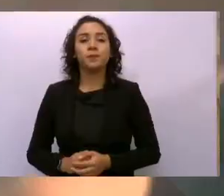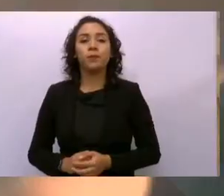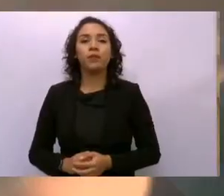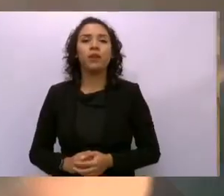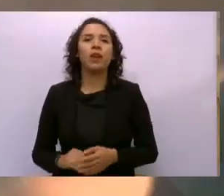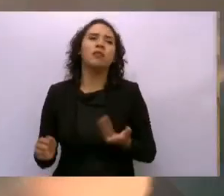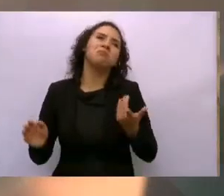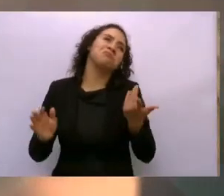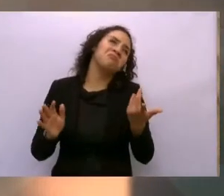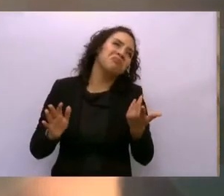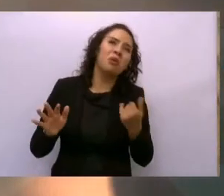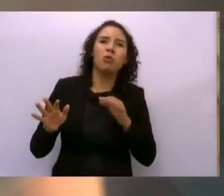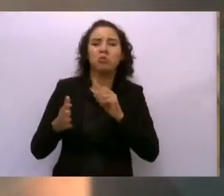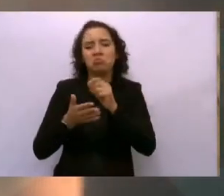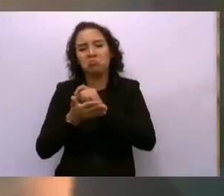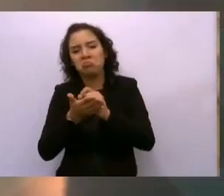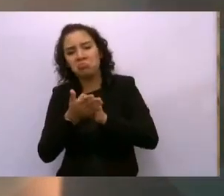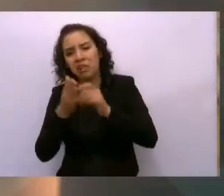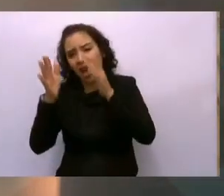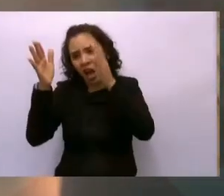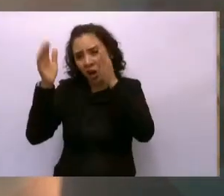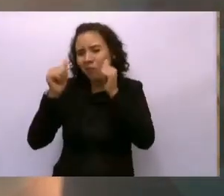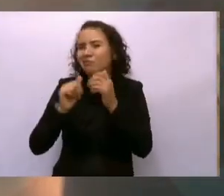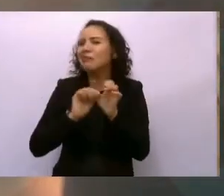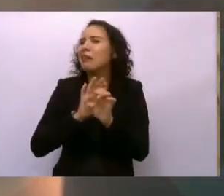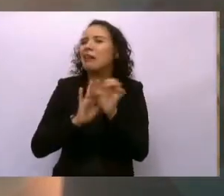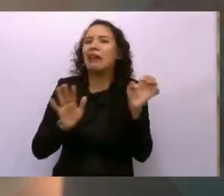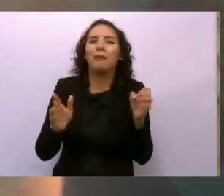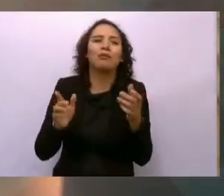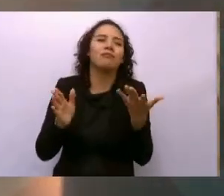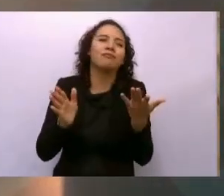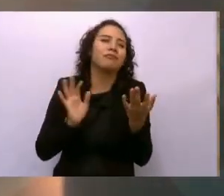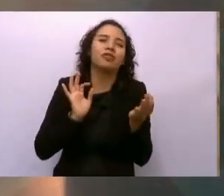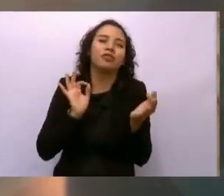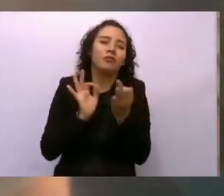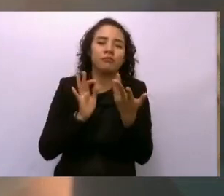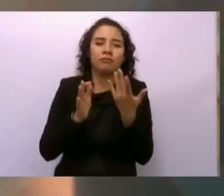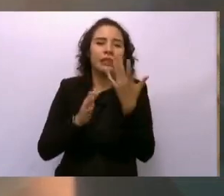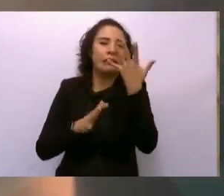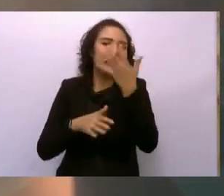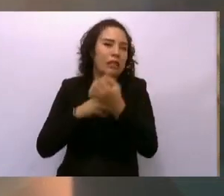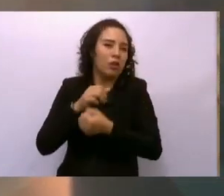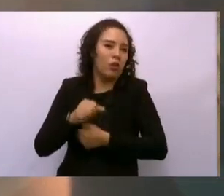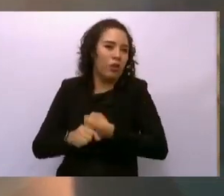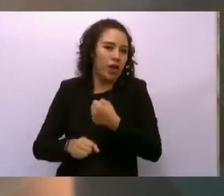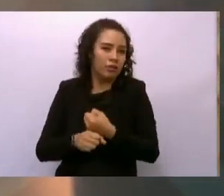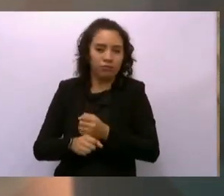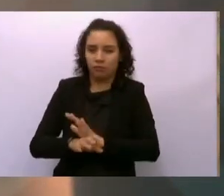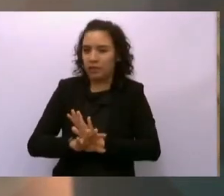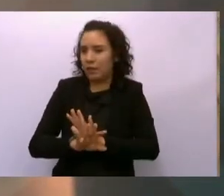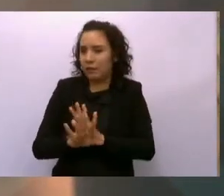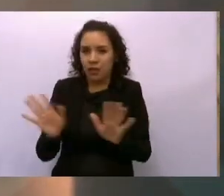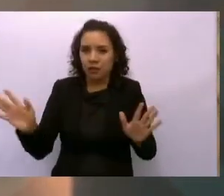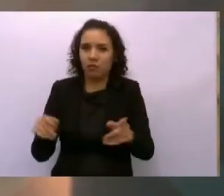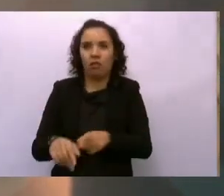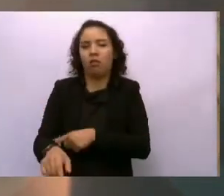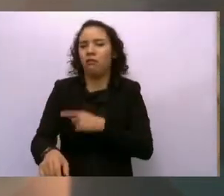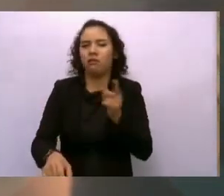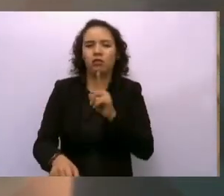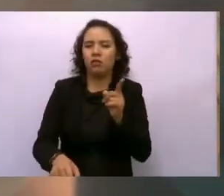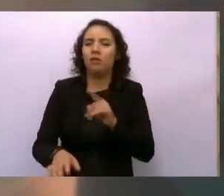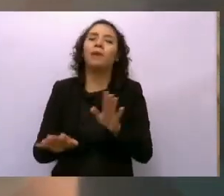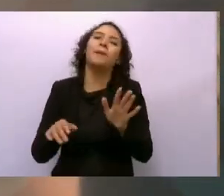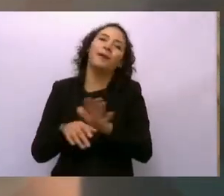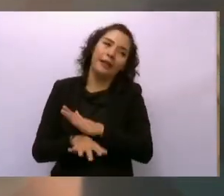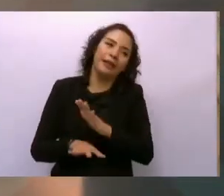mediante convenios, cuando menos de 5 años, porque hay jubilados que